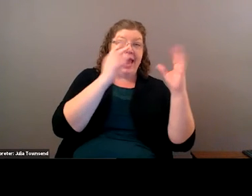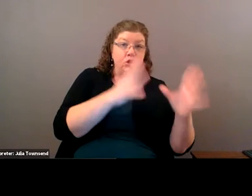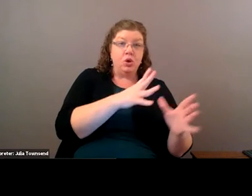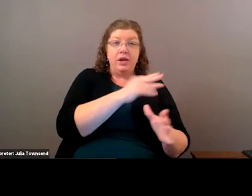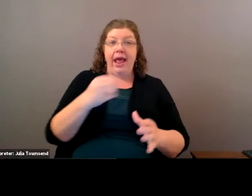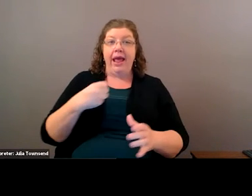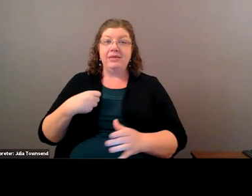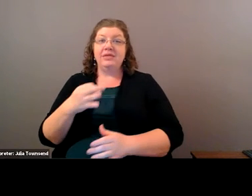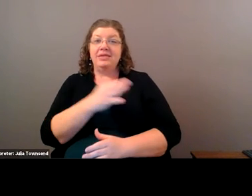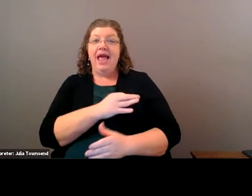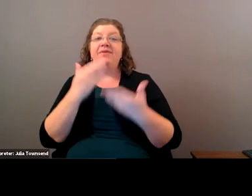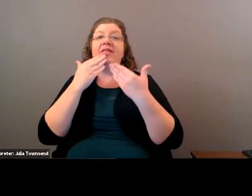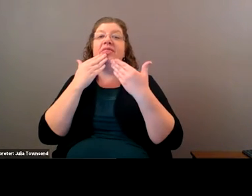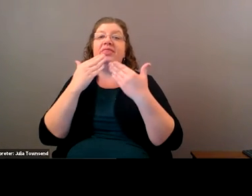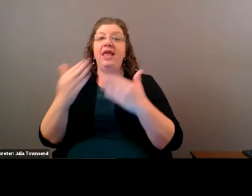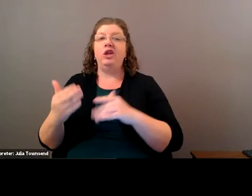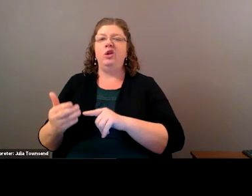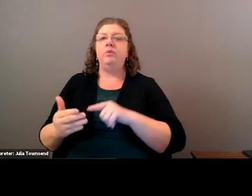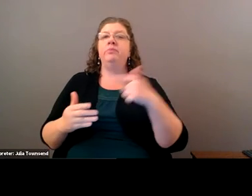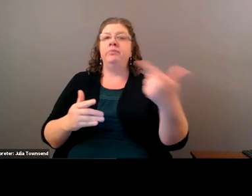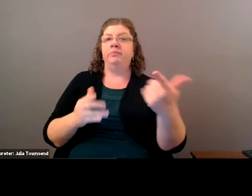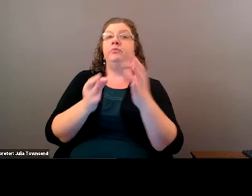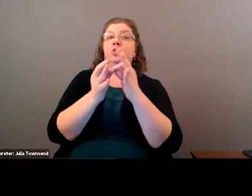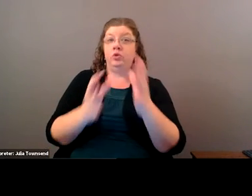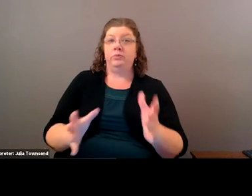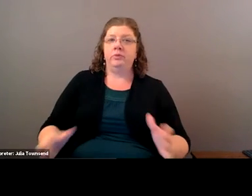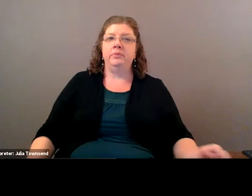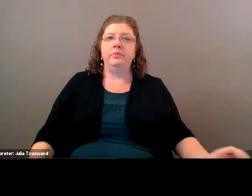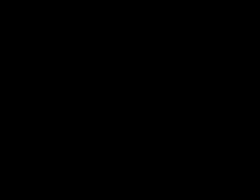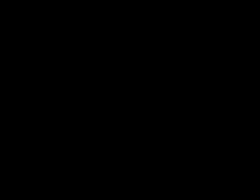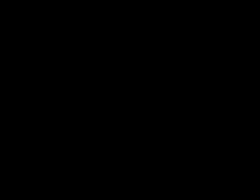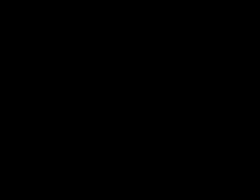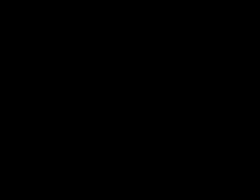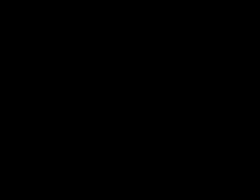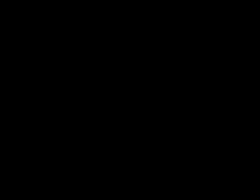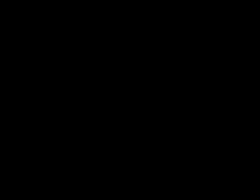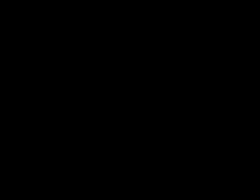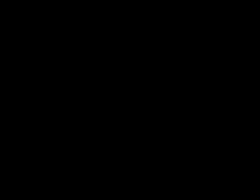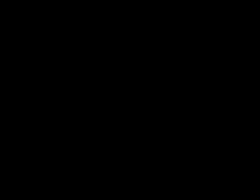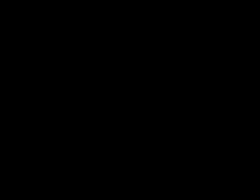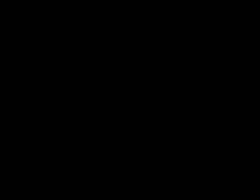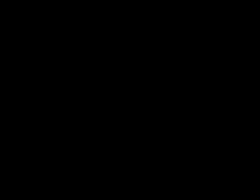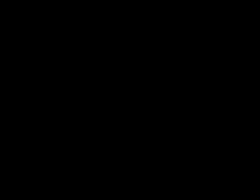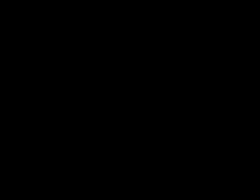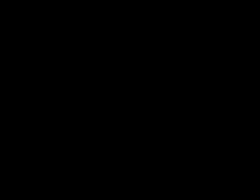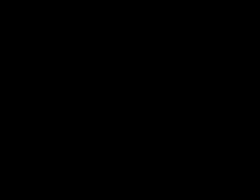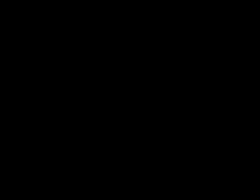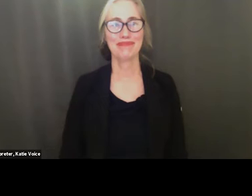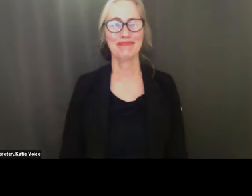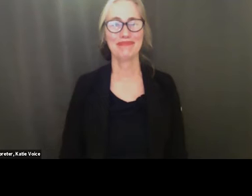oportunidades para los educadores y para los miembros del personal del distrito. Gracias.